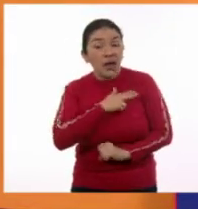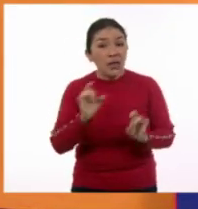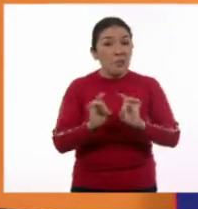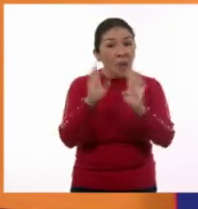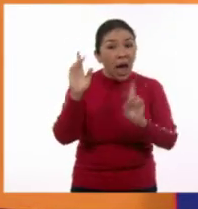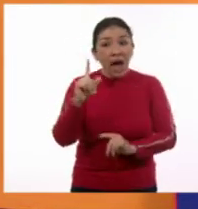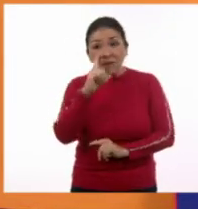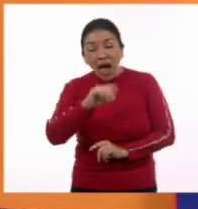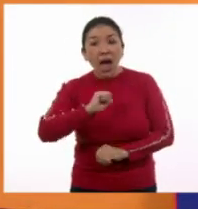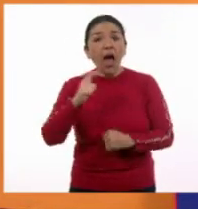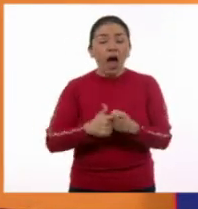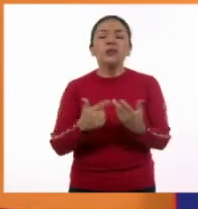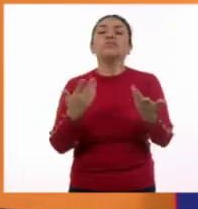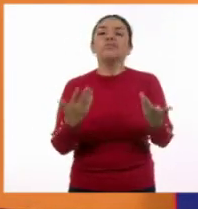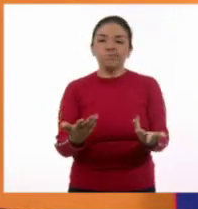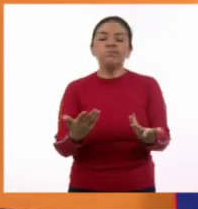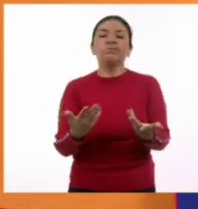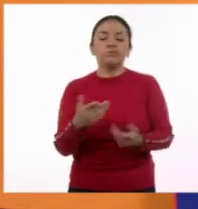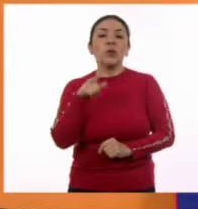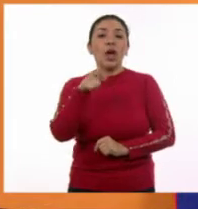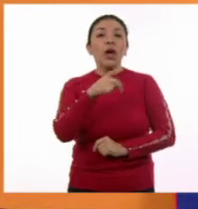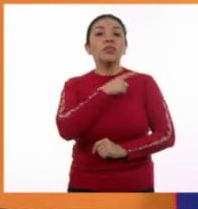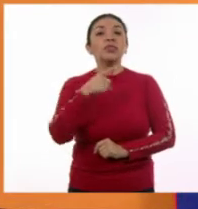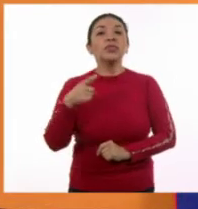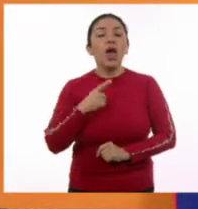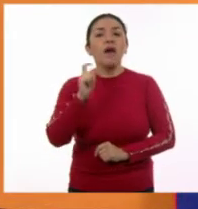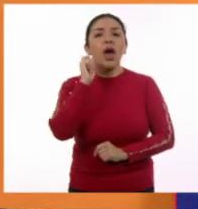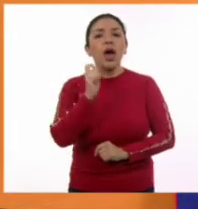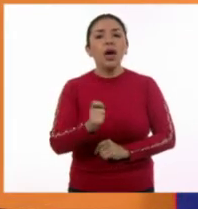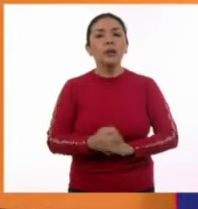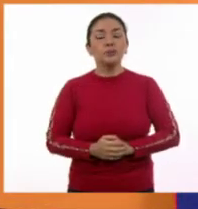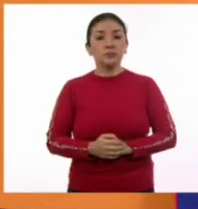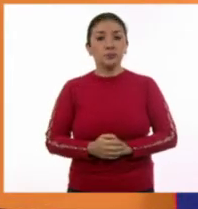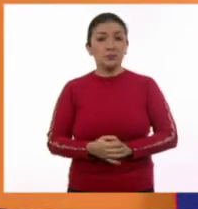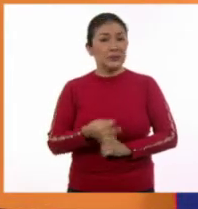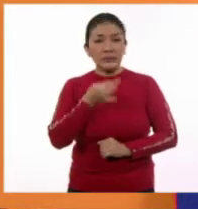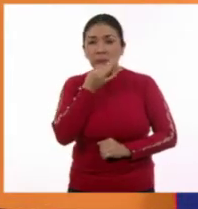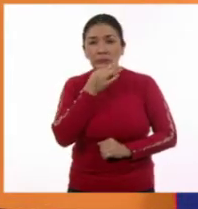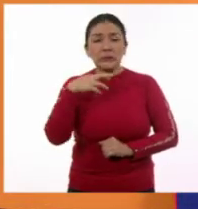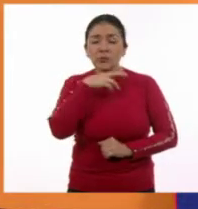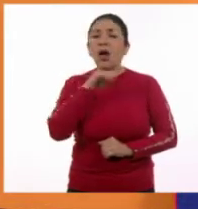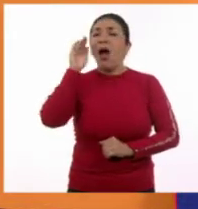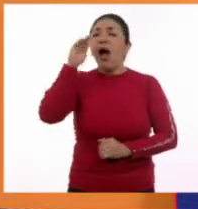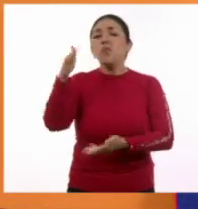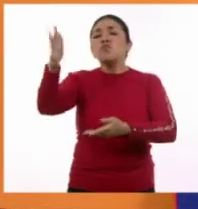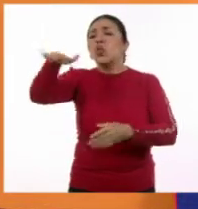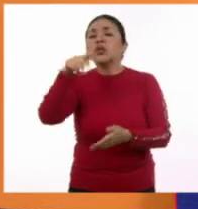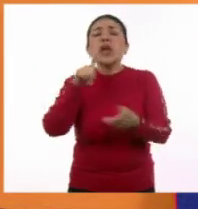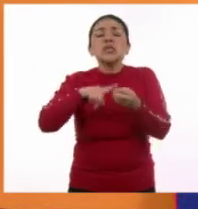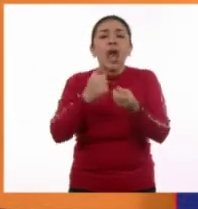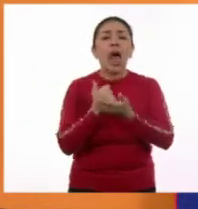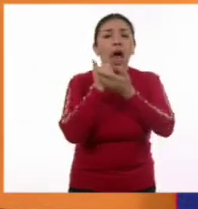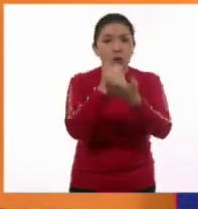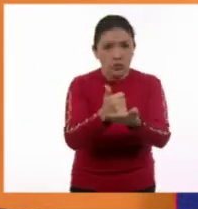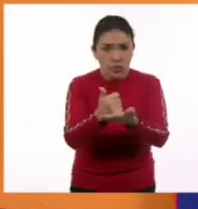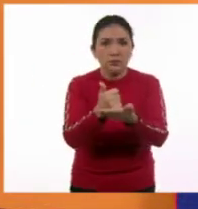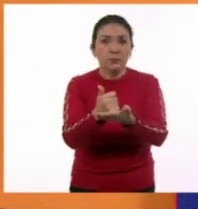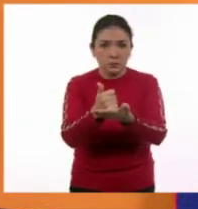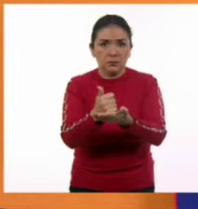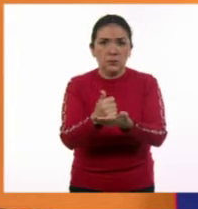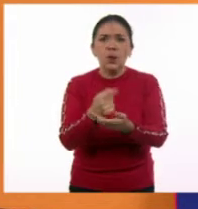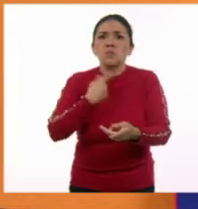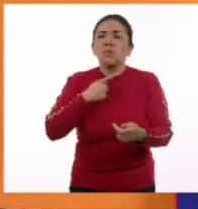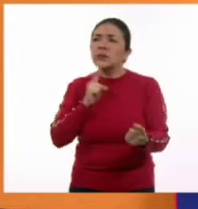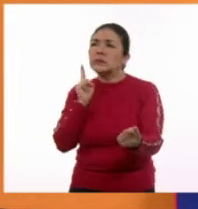este sería inmediatamente pedir ayuda basarnos hacia alguna